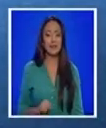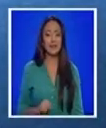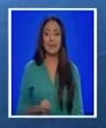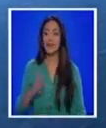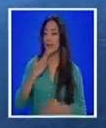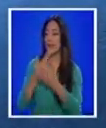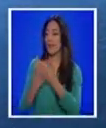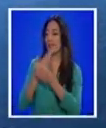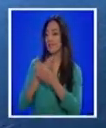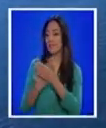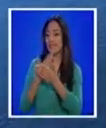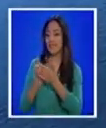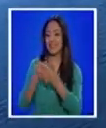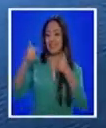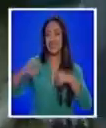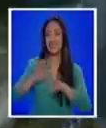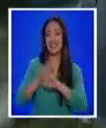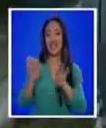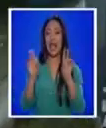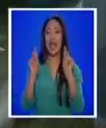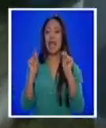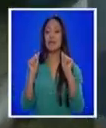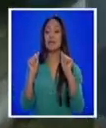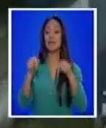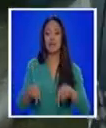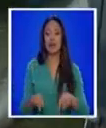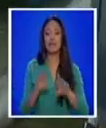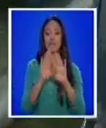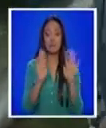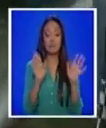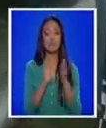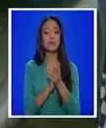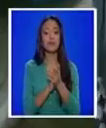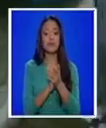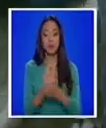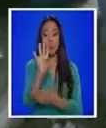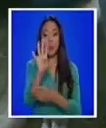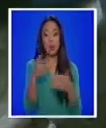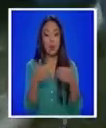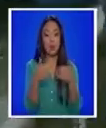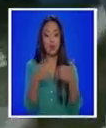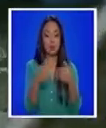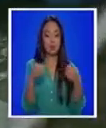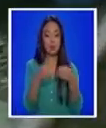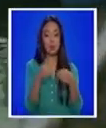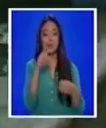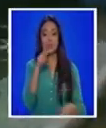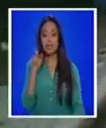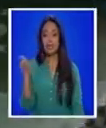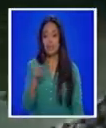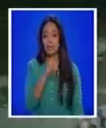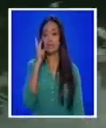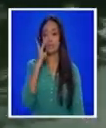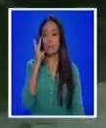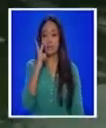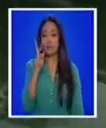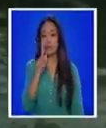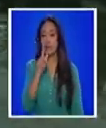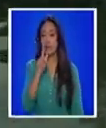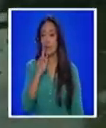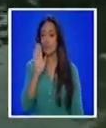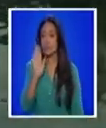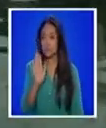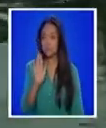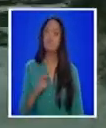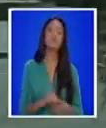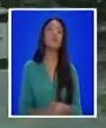Muchísimas gracias, Andrea. Estamos listos con la siguiente largada. Los competidores se alistan en este momento y nosotros